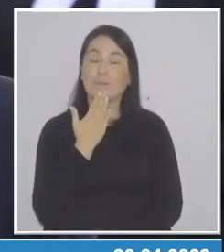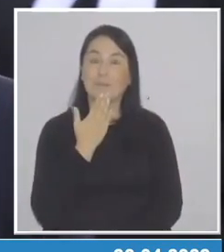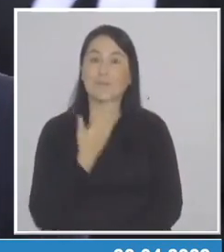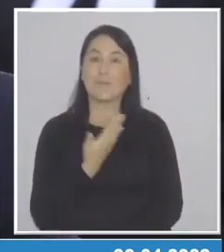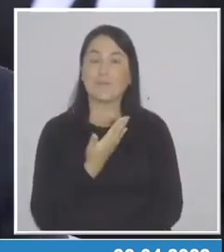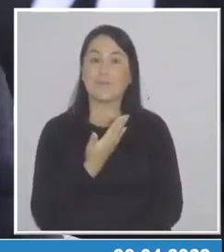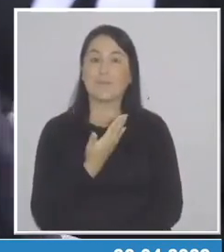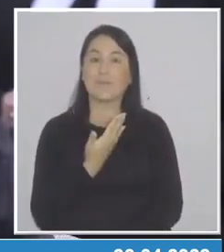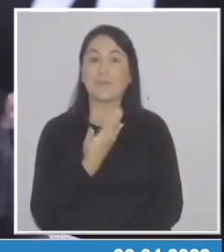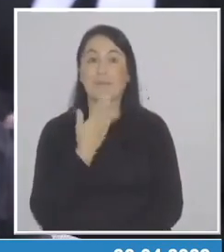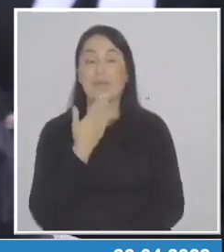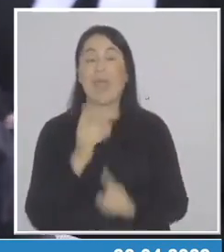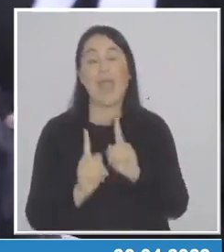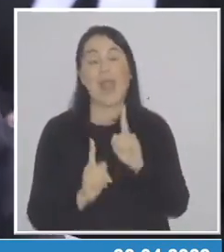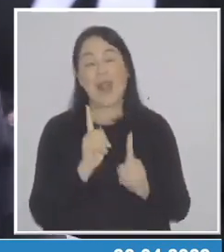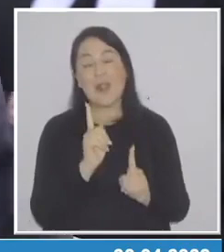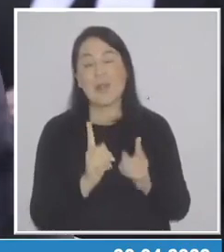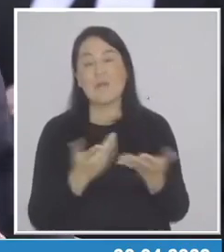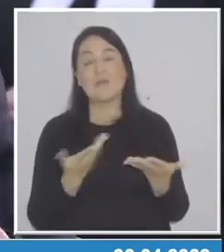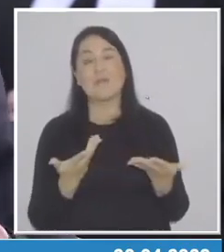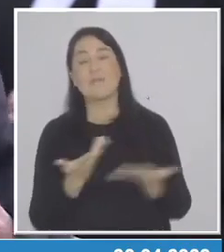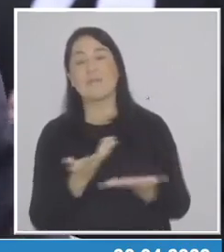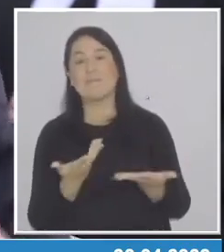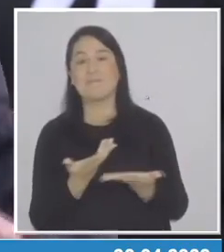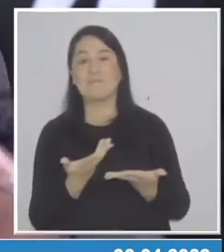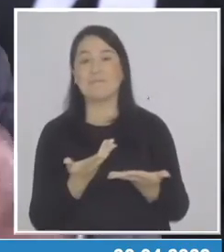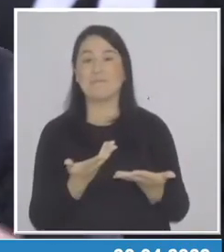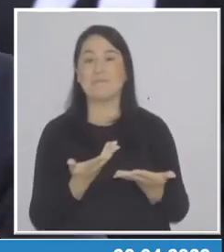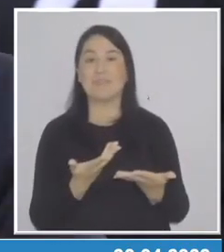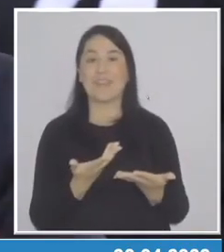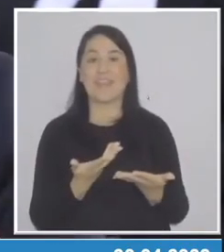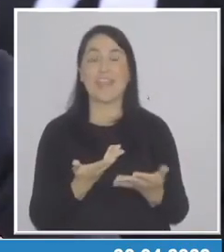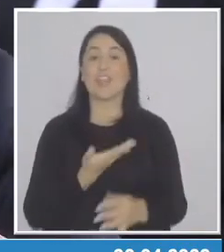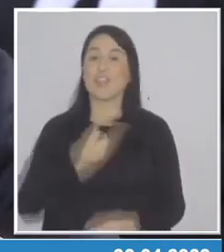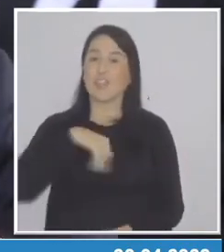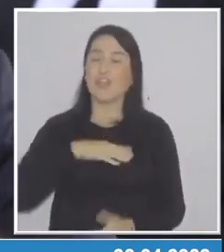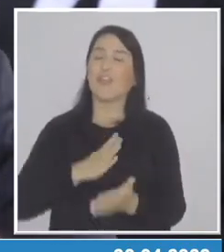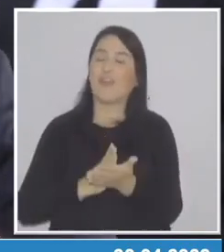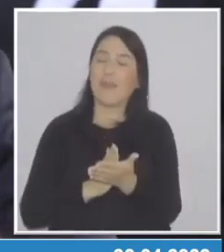algo paradojal, que nosotros nos tuvimos que empezar a